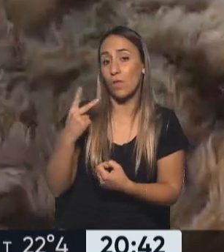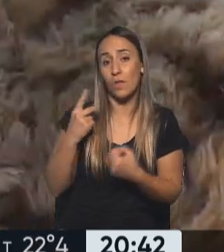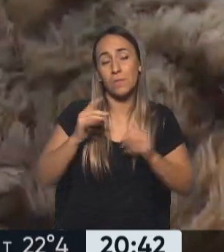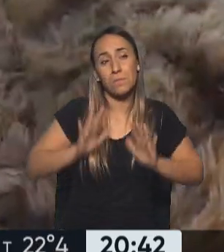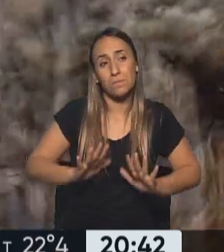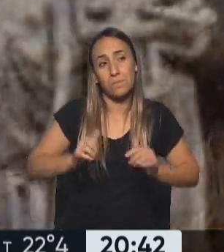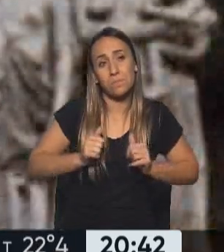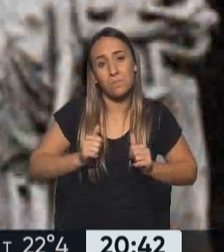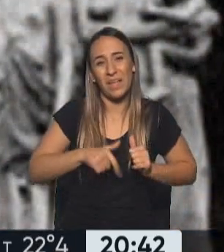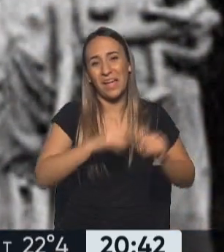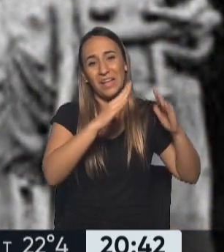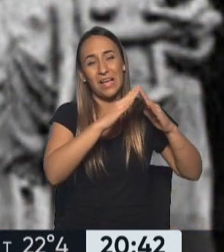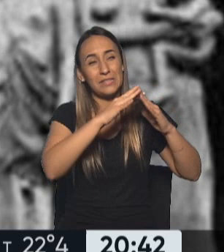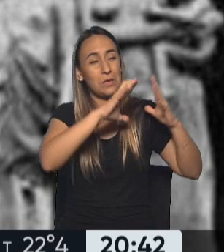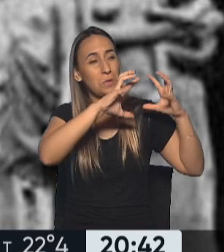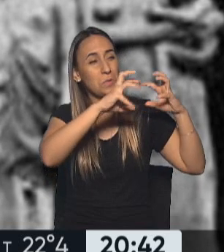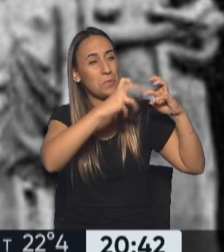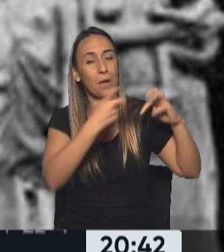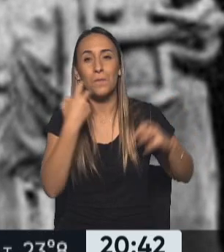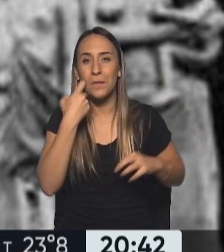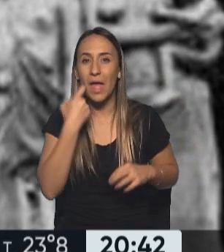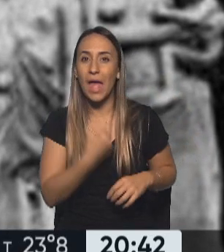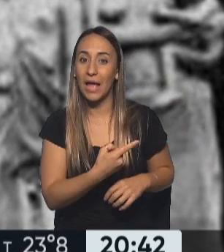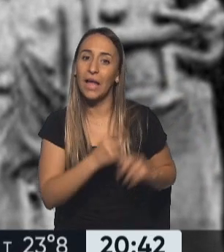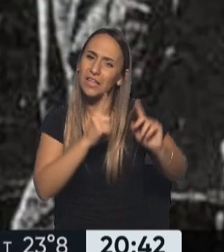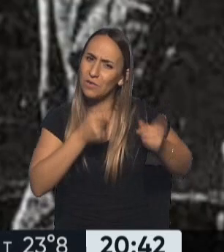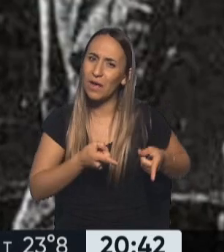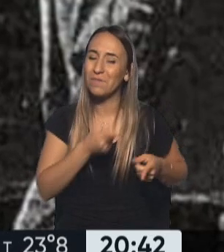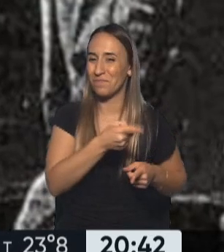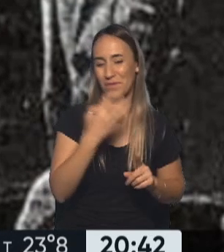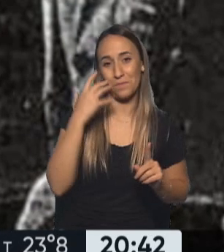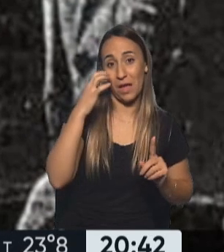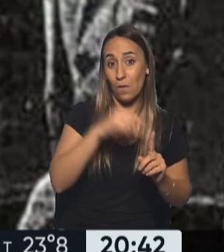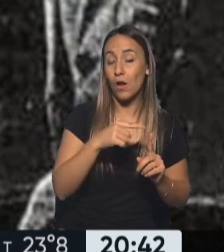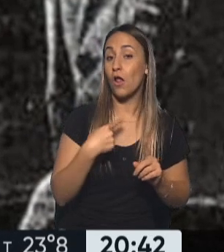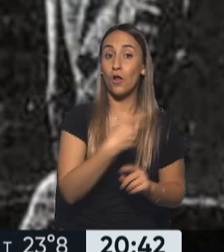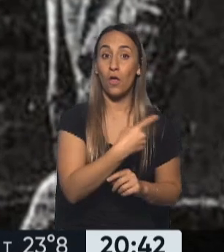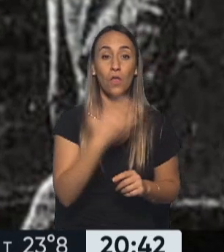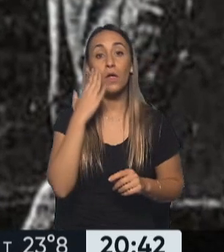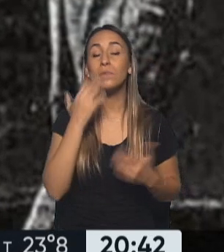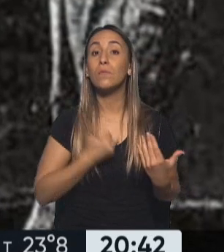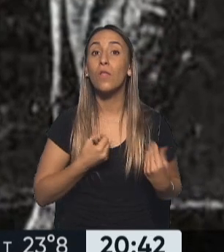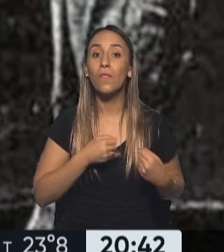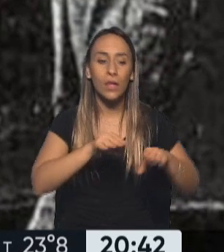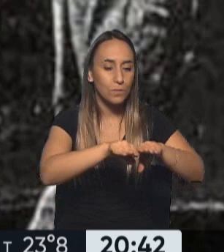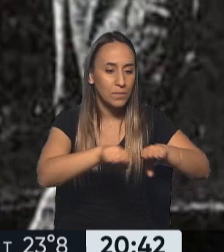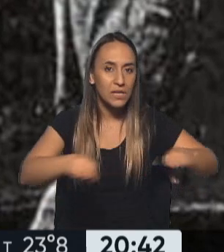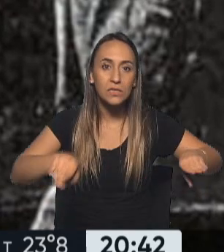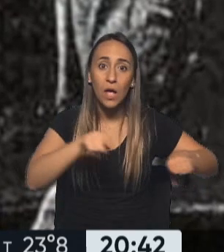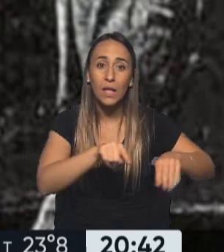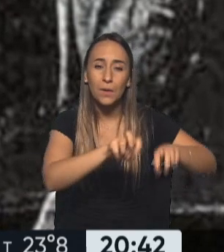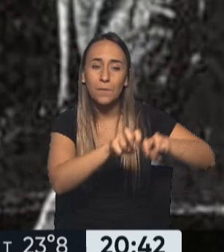casita vieja. Pero igual vimos que mi abuelito. Dormimos en el suelo,